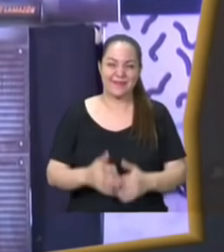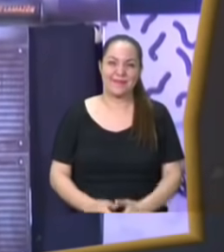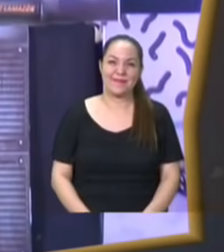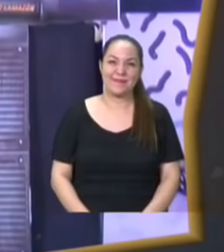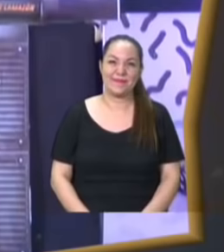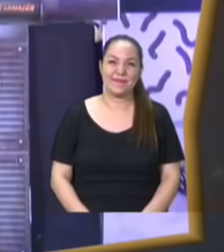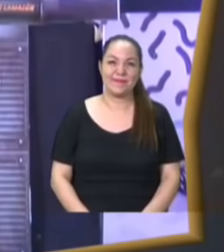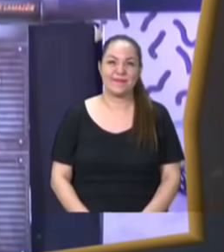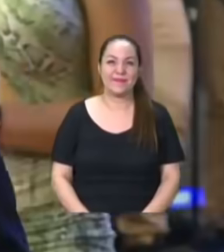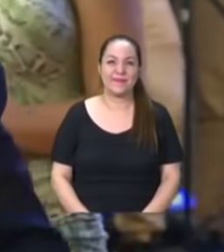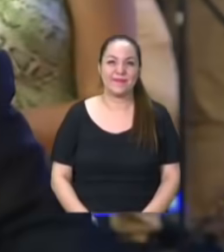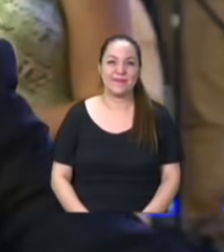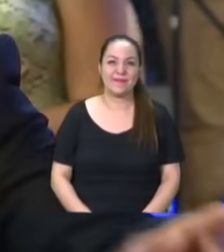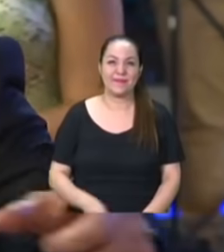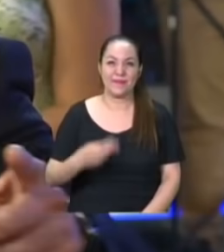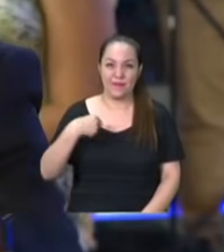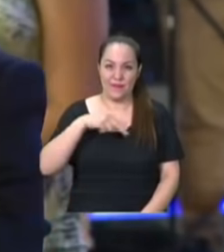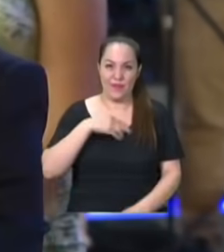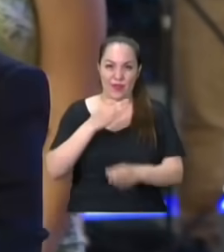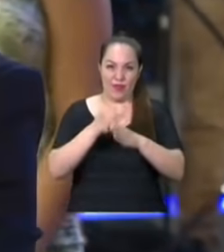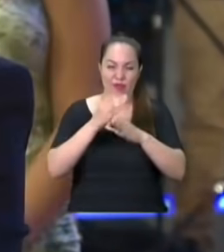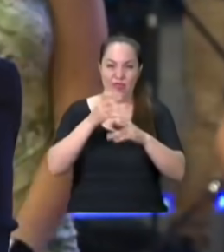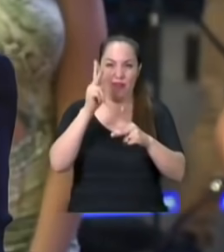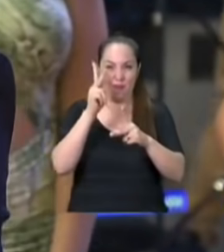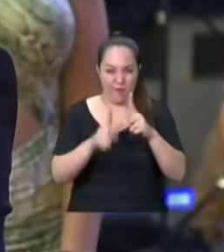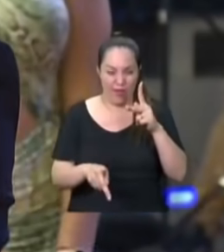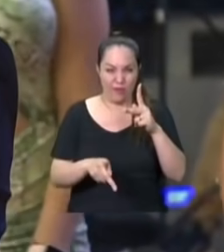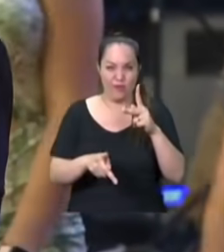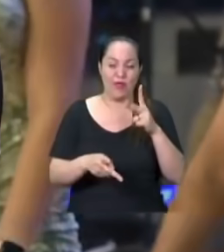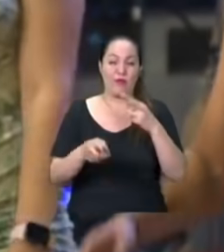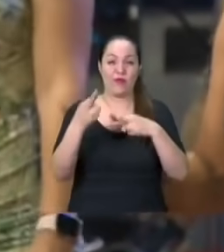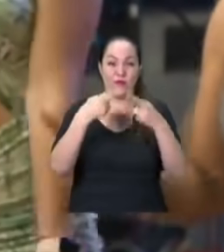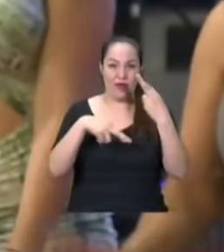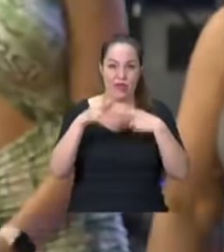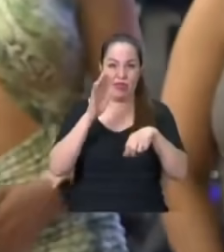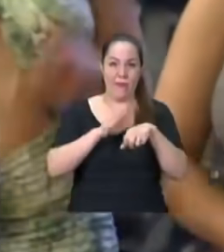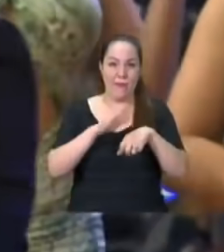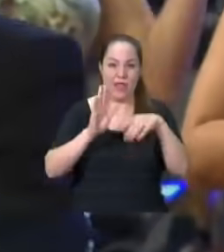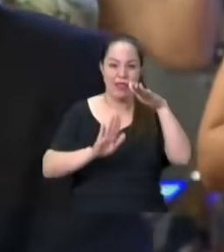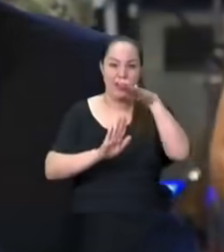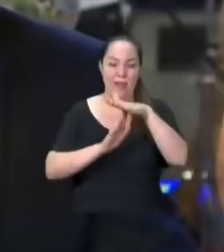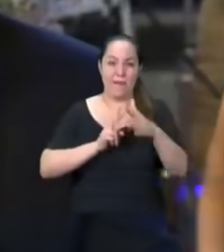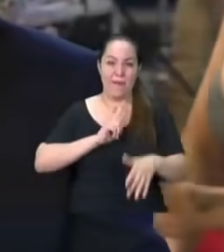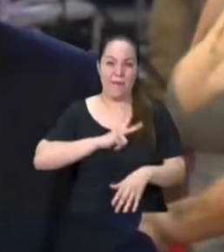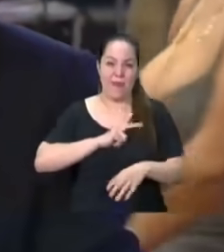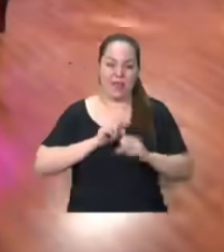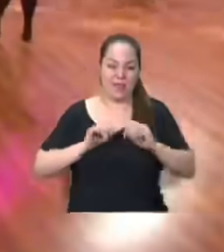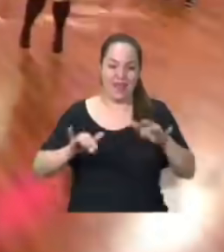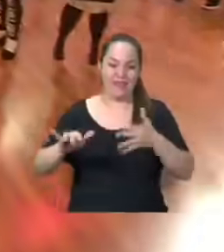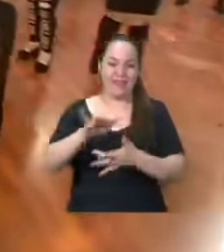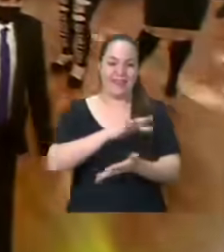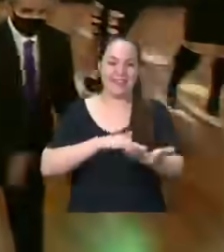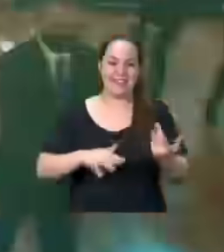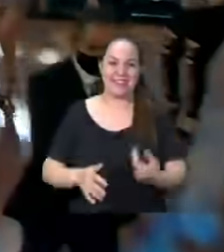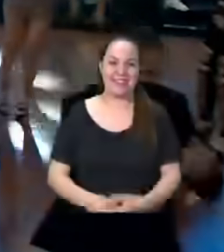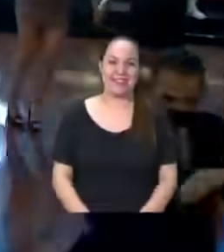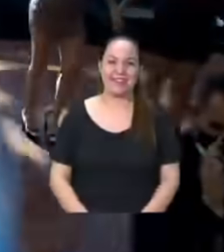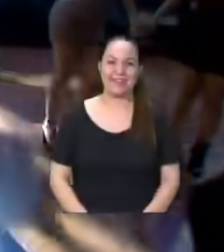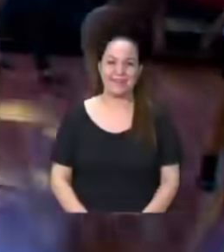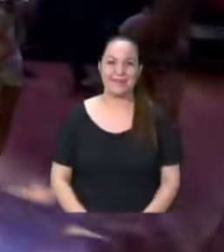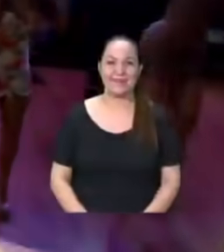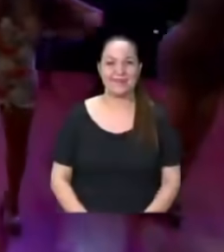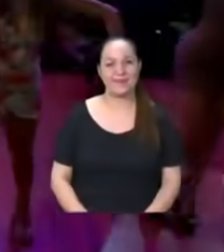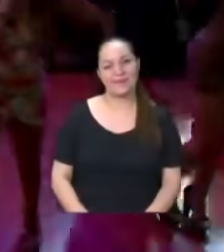Nos quedamos en el estudio. Vamos a una pausa. Y cuando regresemos, la mesa del virus social. En